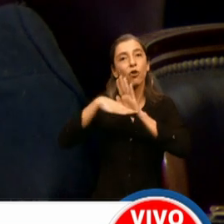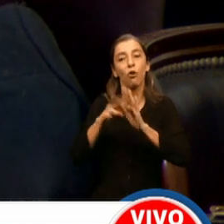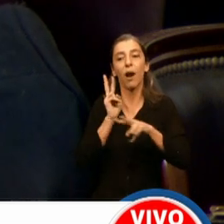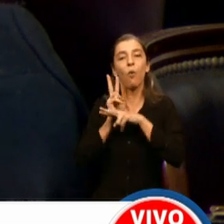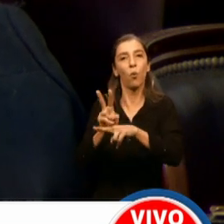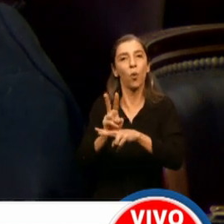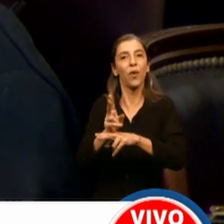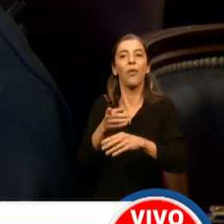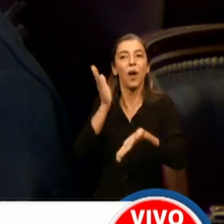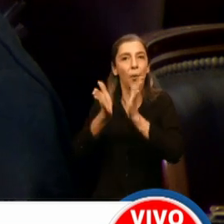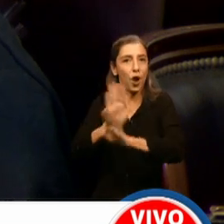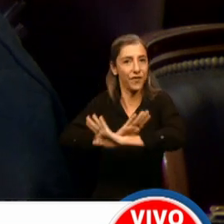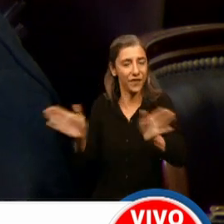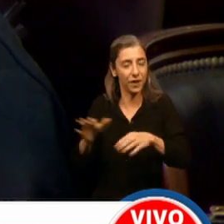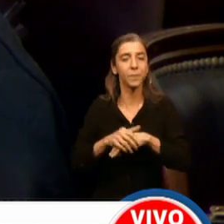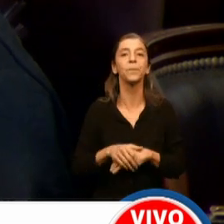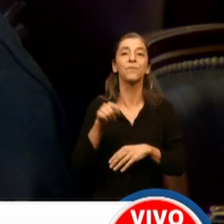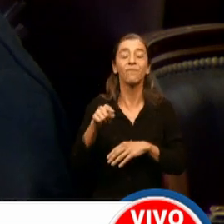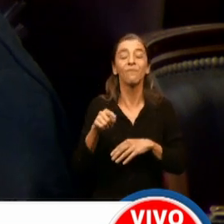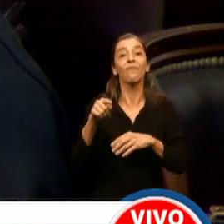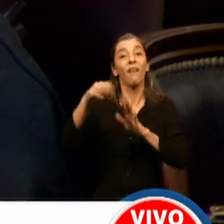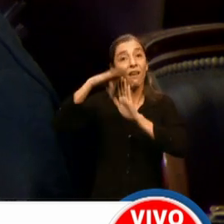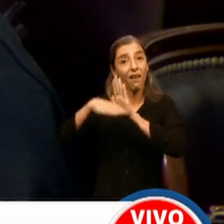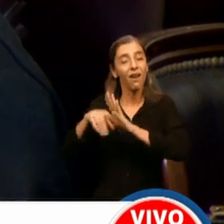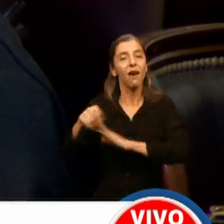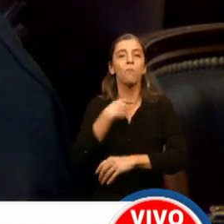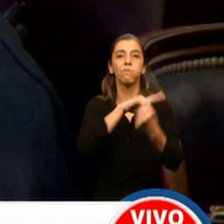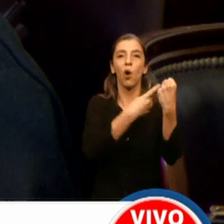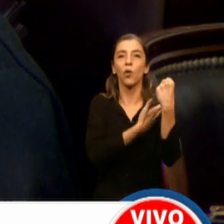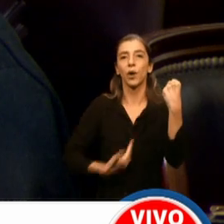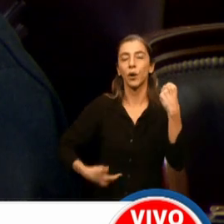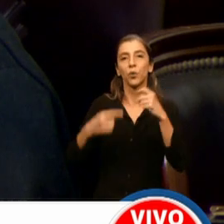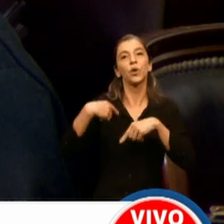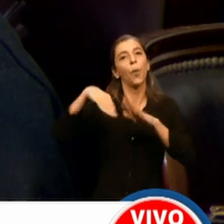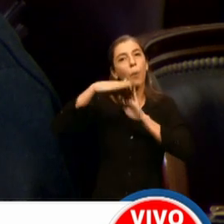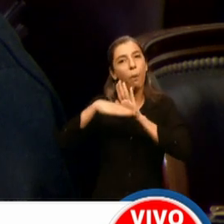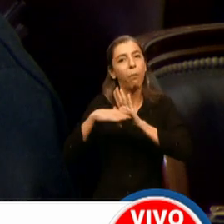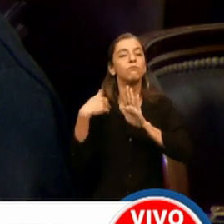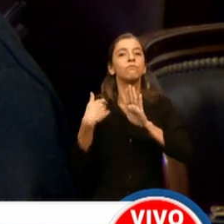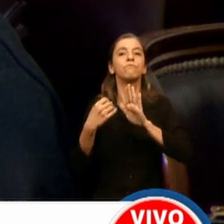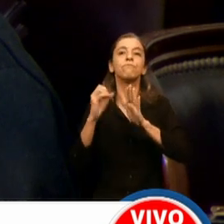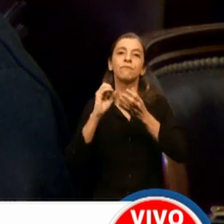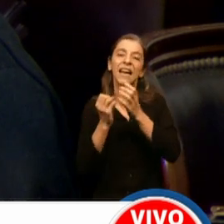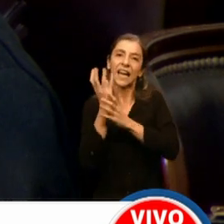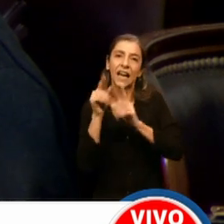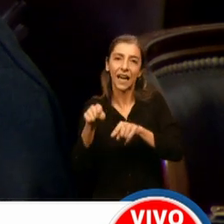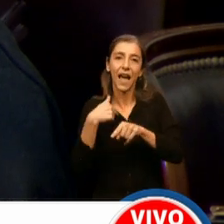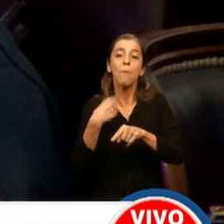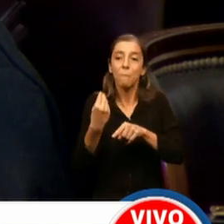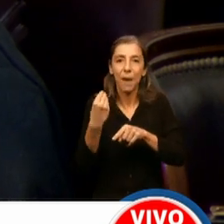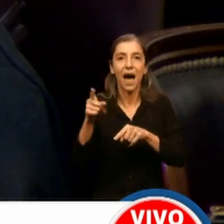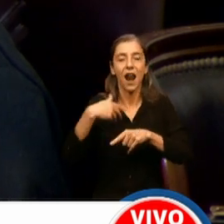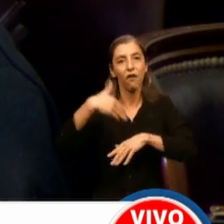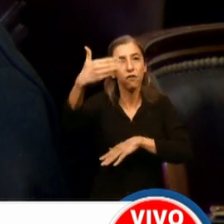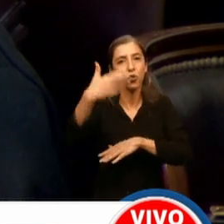la autoridad de aplicación que determine el poder ejecutivo tendrá una serie de acciones a su cargo entre las que se destacan la creación de